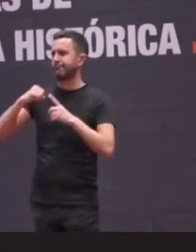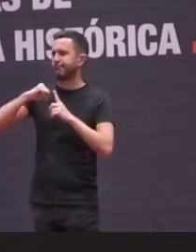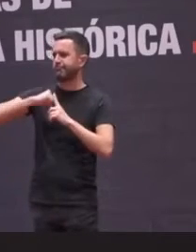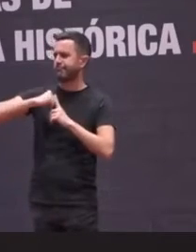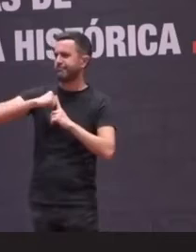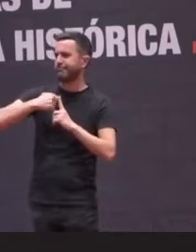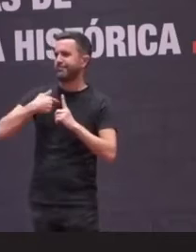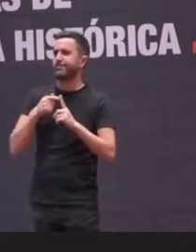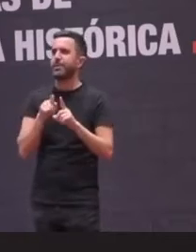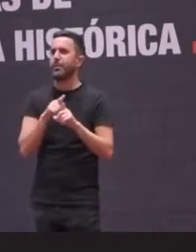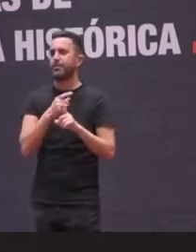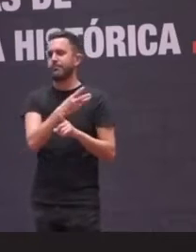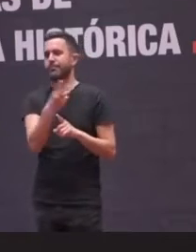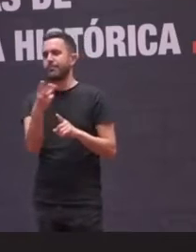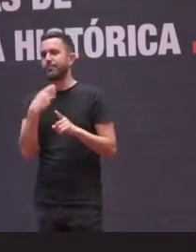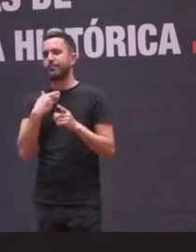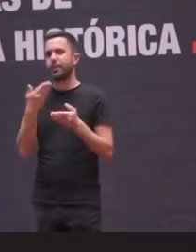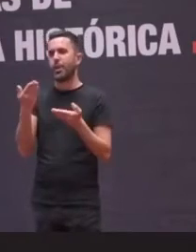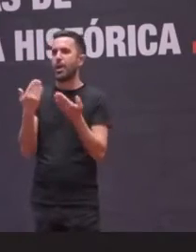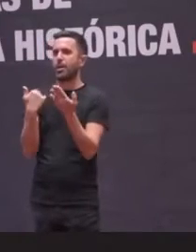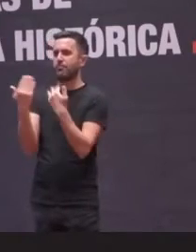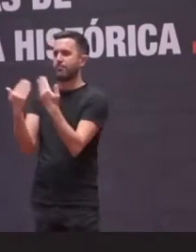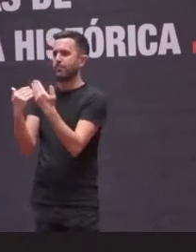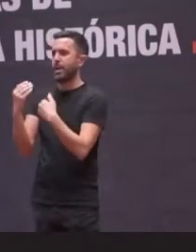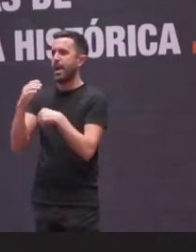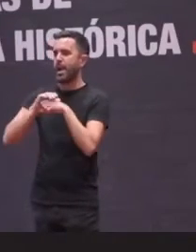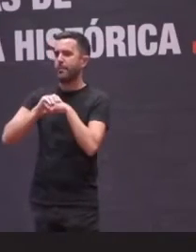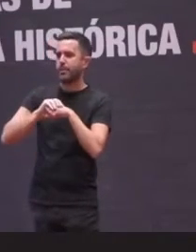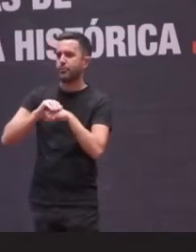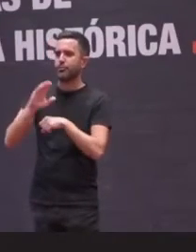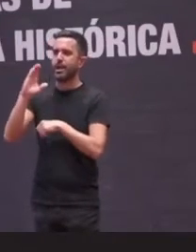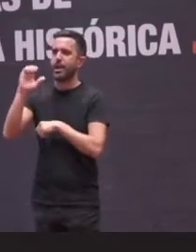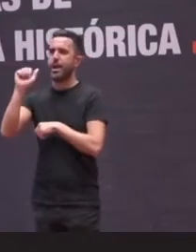tivemos, do contraste con amigos como Carril e con moita xente,